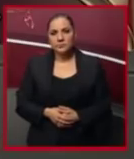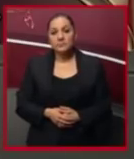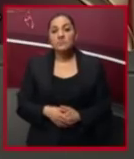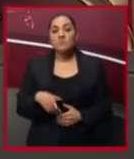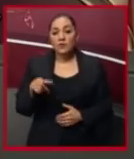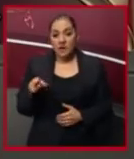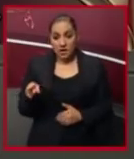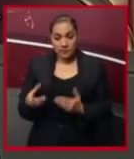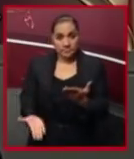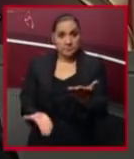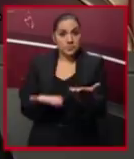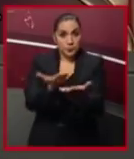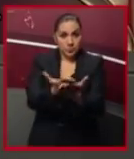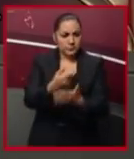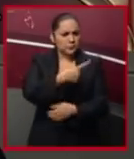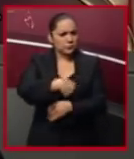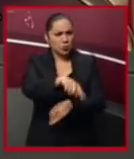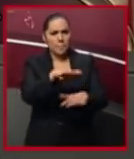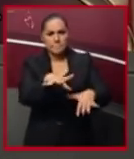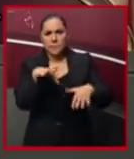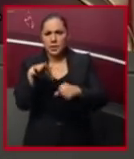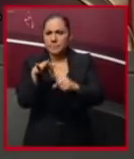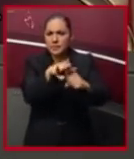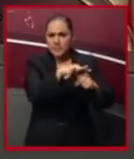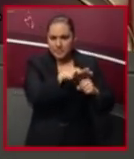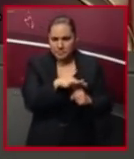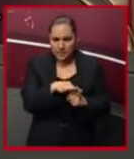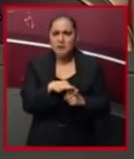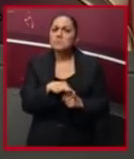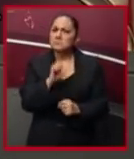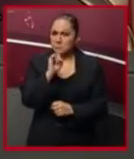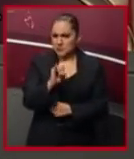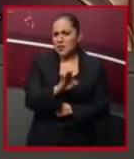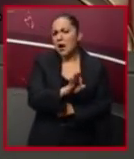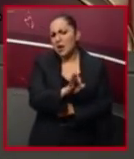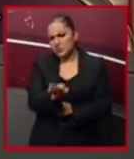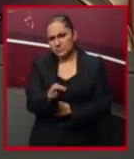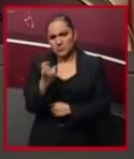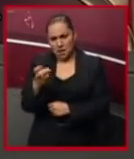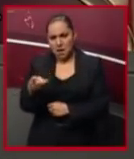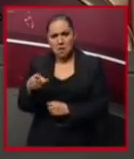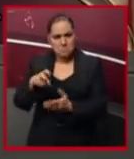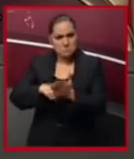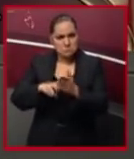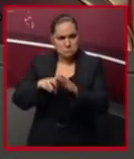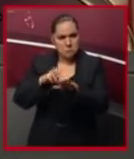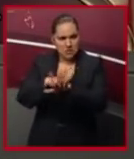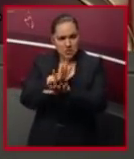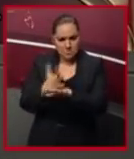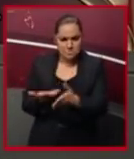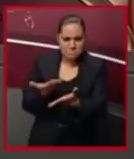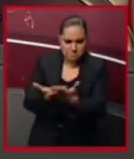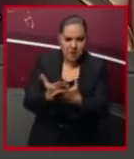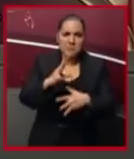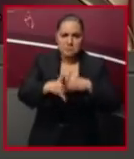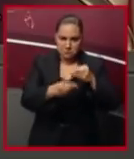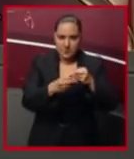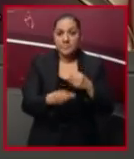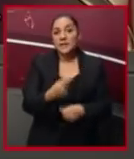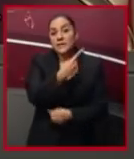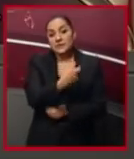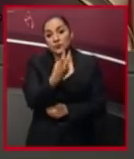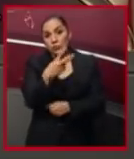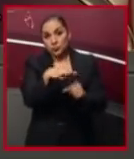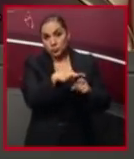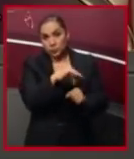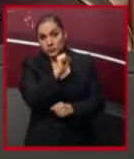Bueno, la propuesta fue avalada por el Pleno y posteriormente se sometió a votación el dictamen con las modificaciones planteadas. Resultado, 102 votos a favor y